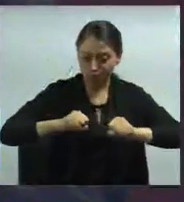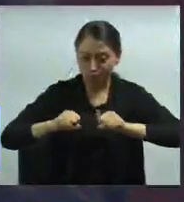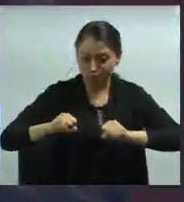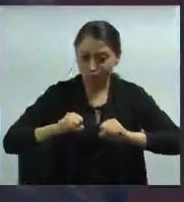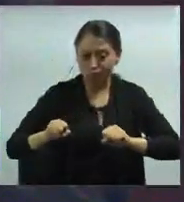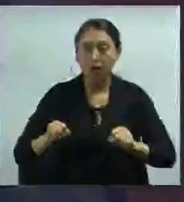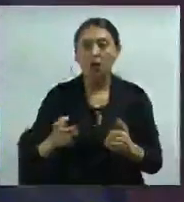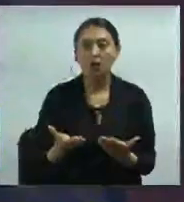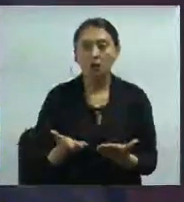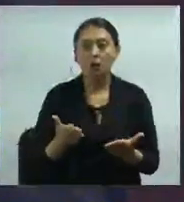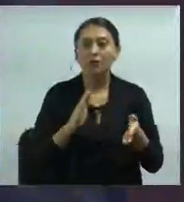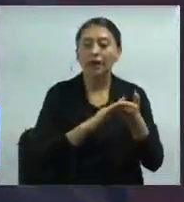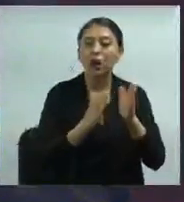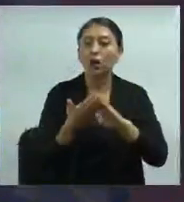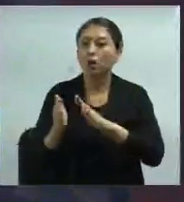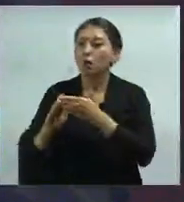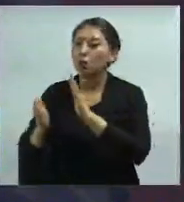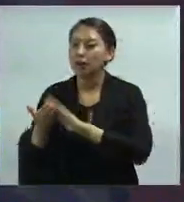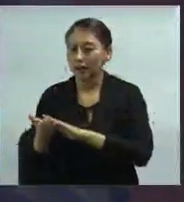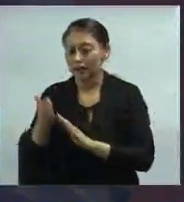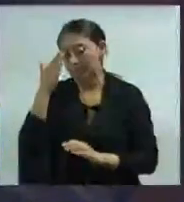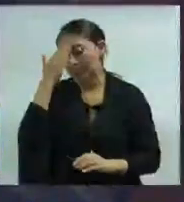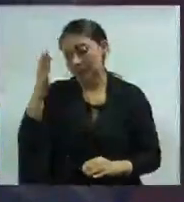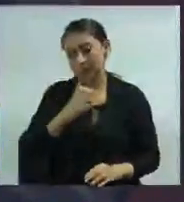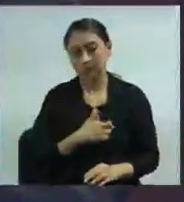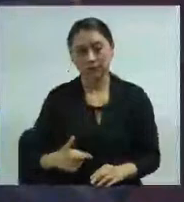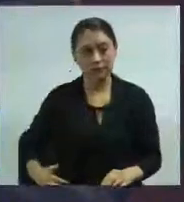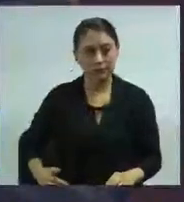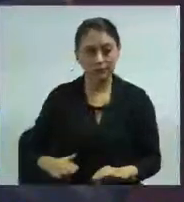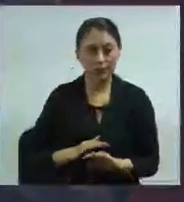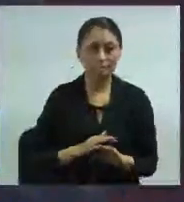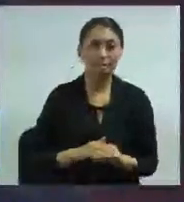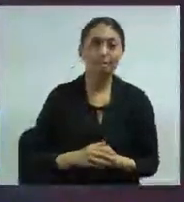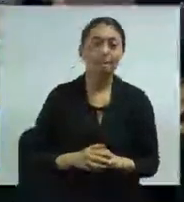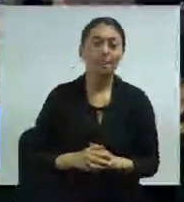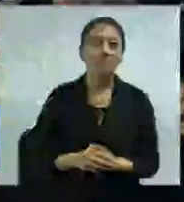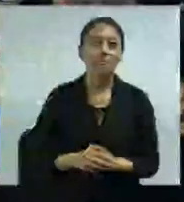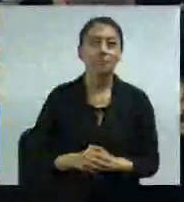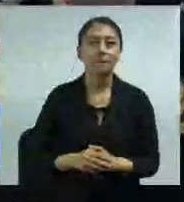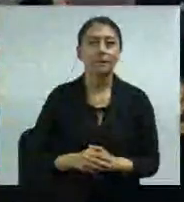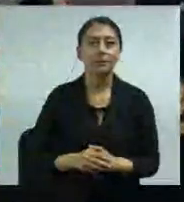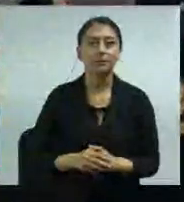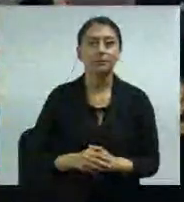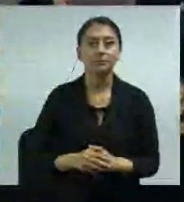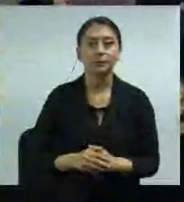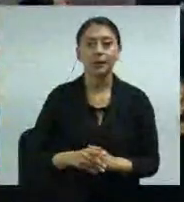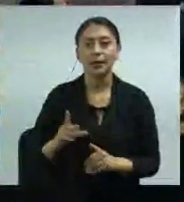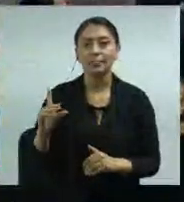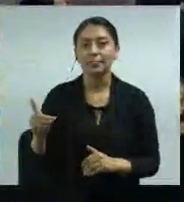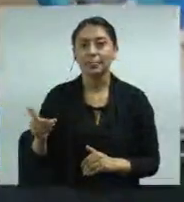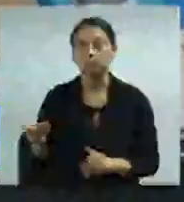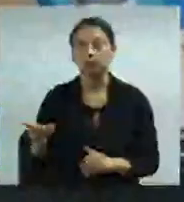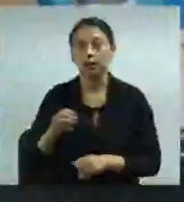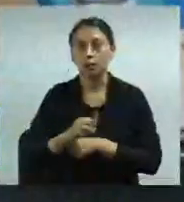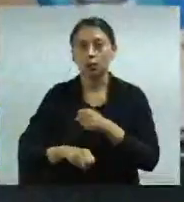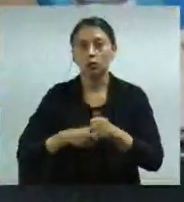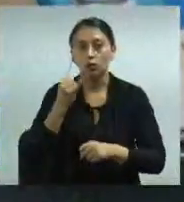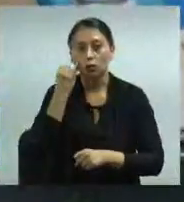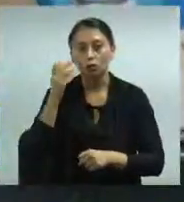son autoridades comunitarias. Gracias, presidente. Tiene la palabra el diputado Fidel